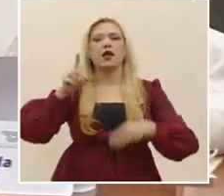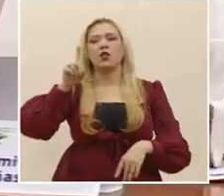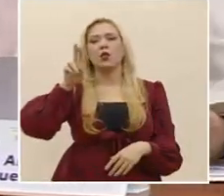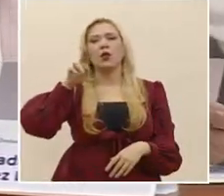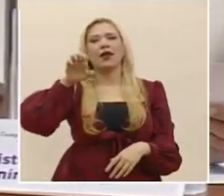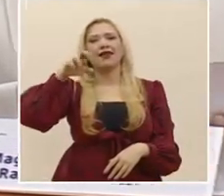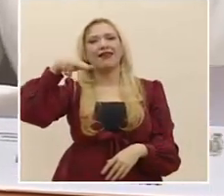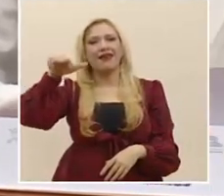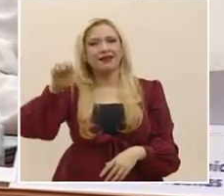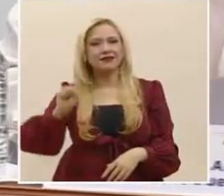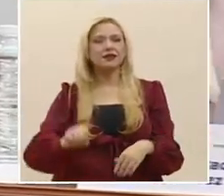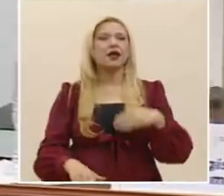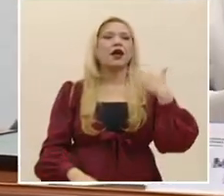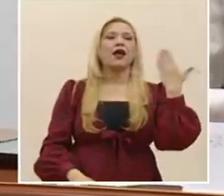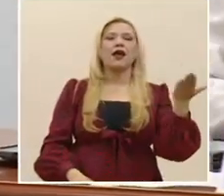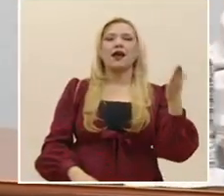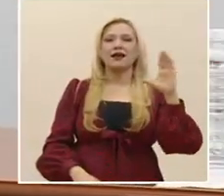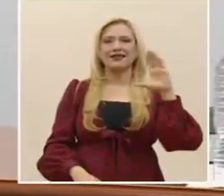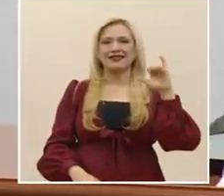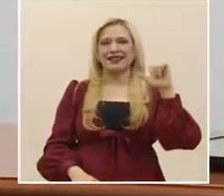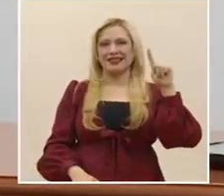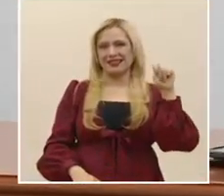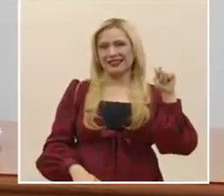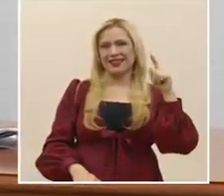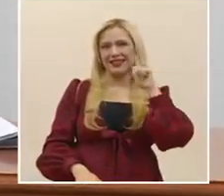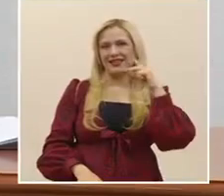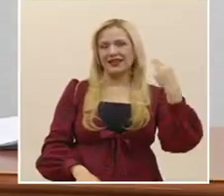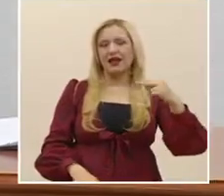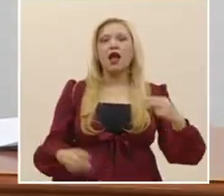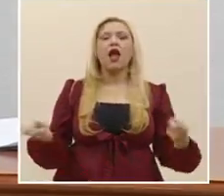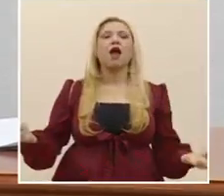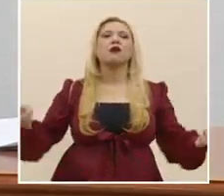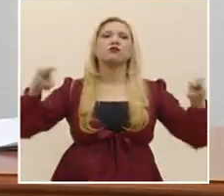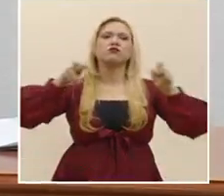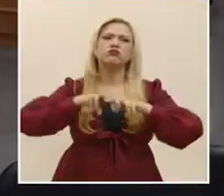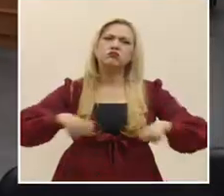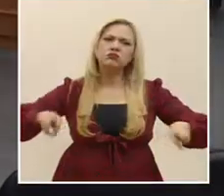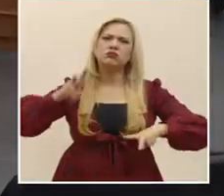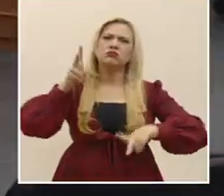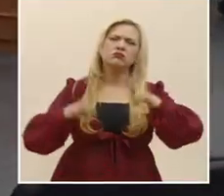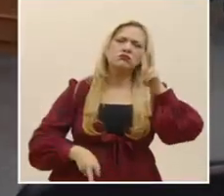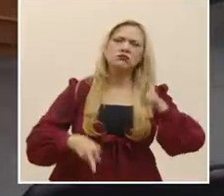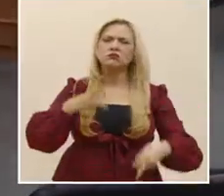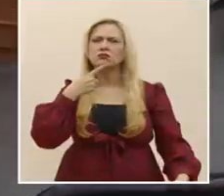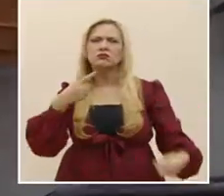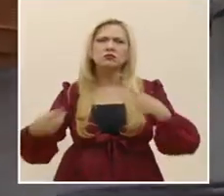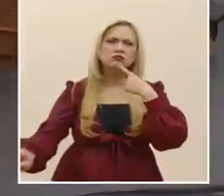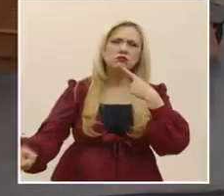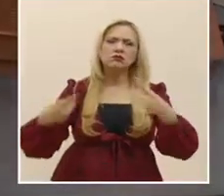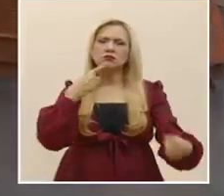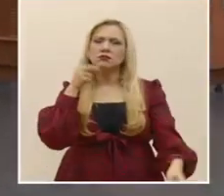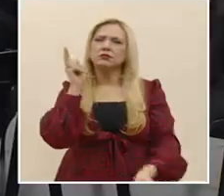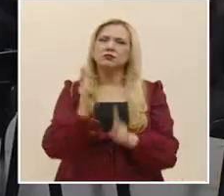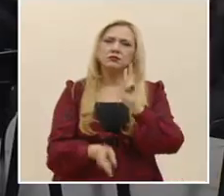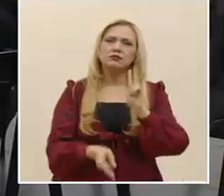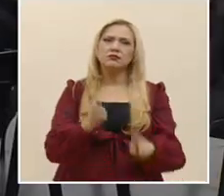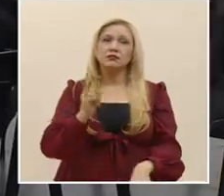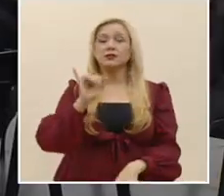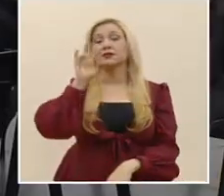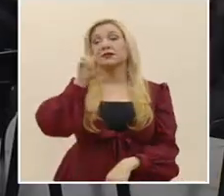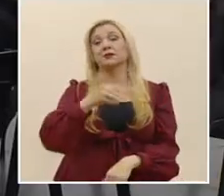Dueñas y Montserrat Cid Cabello participaron en la mesa de análisis. Para el canal del Poder Judicial de la